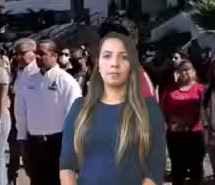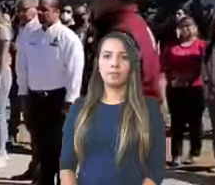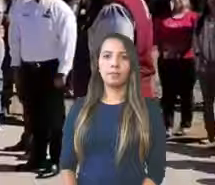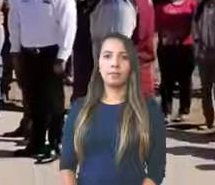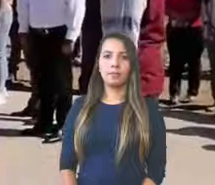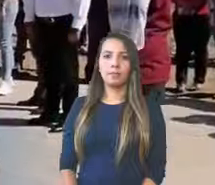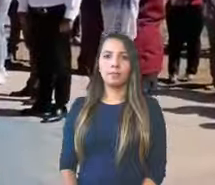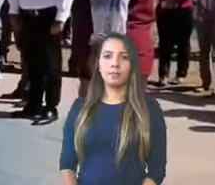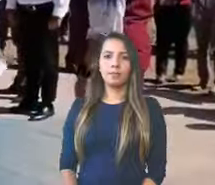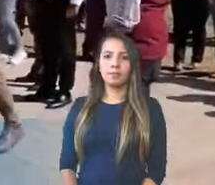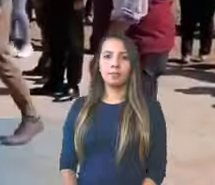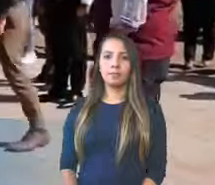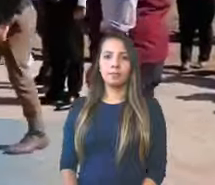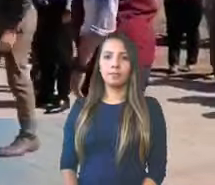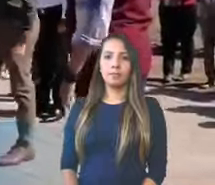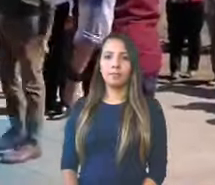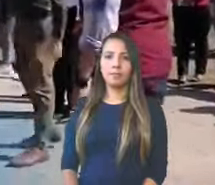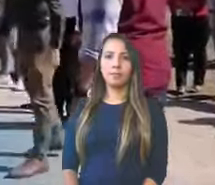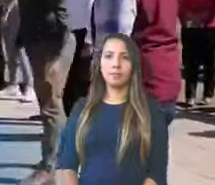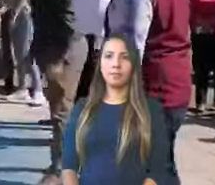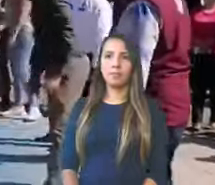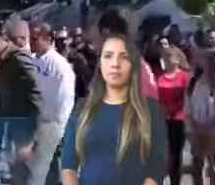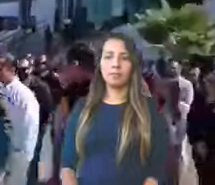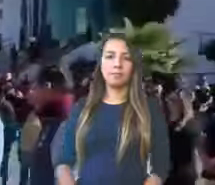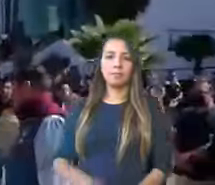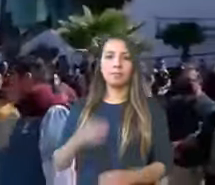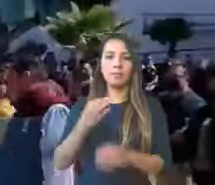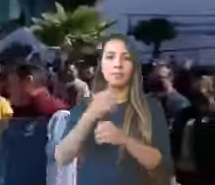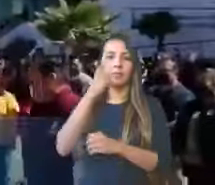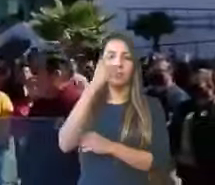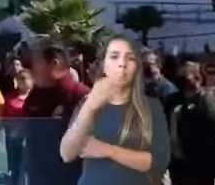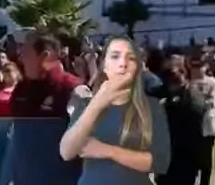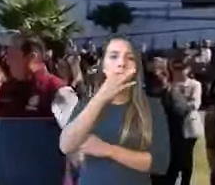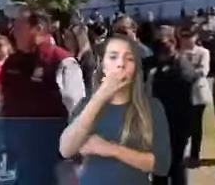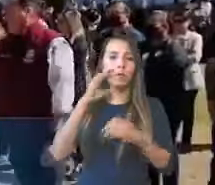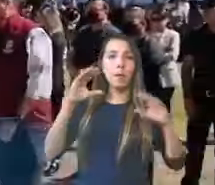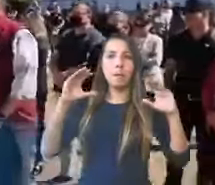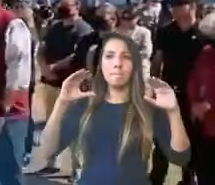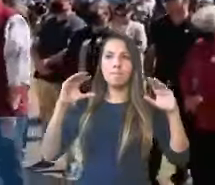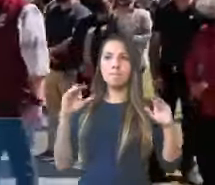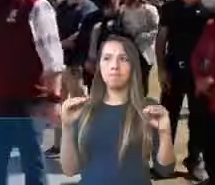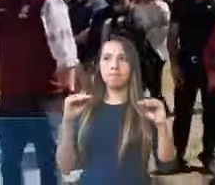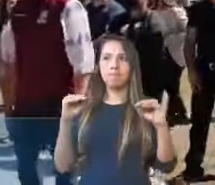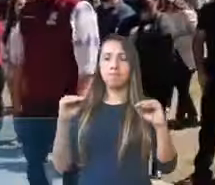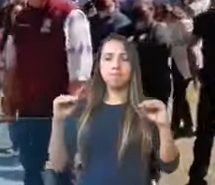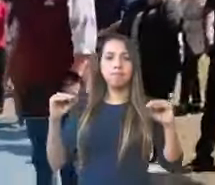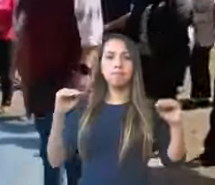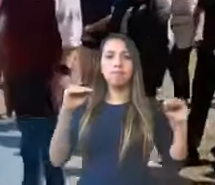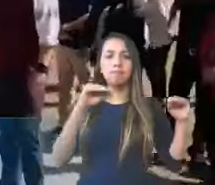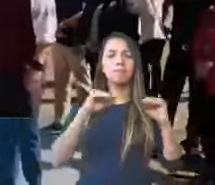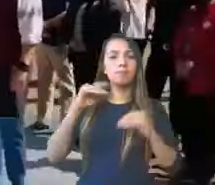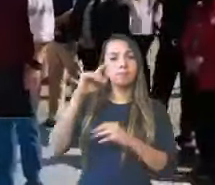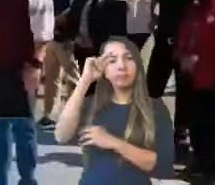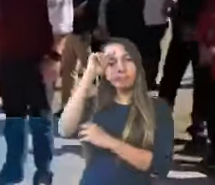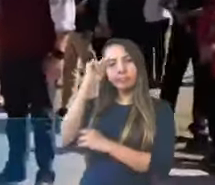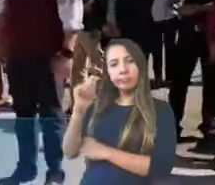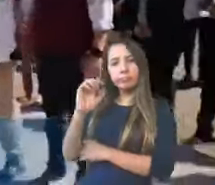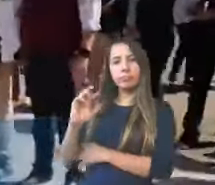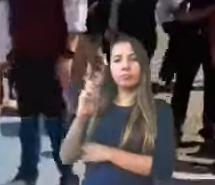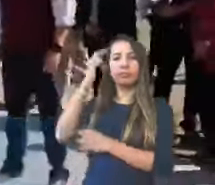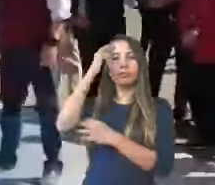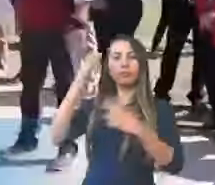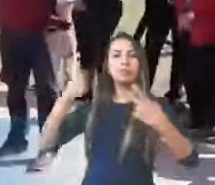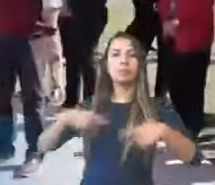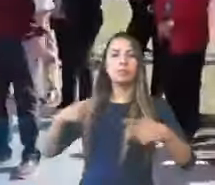perdón. Los invitamos a guardar un minuto de silencio en conmemoración de todas las personas que murieron el 19